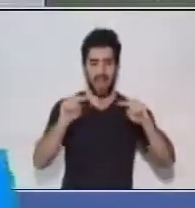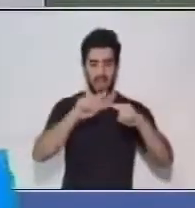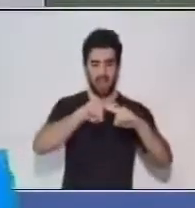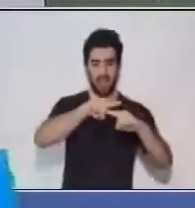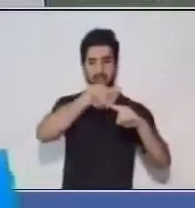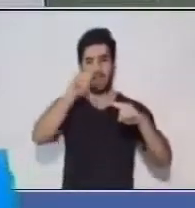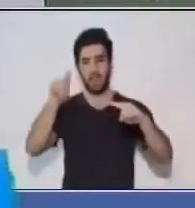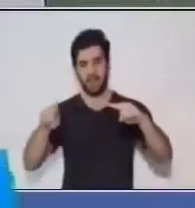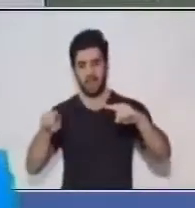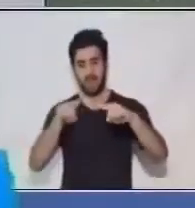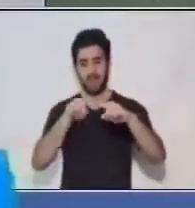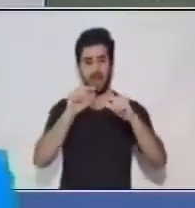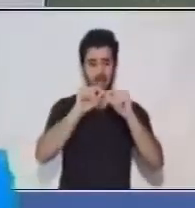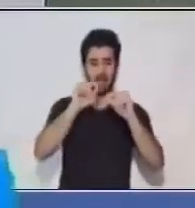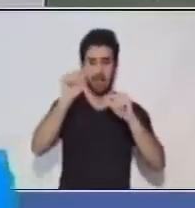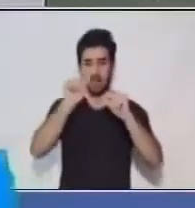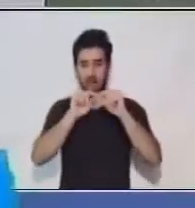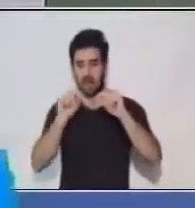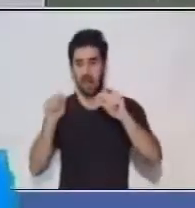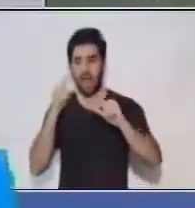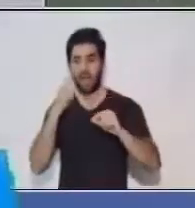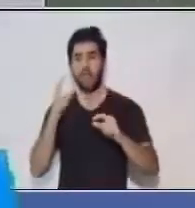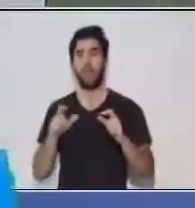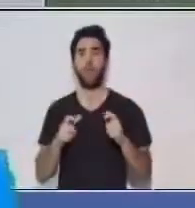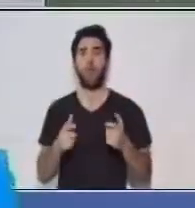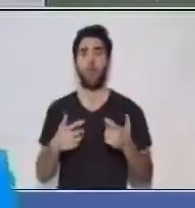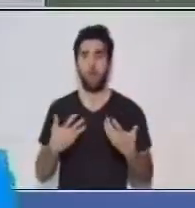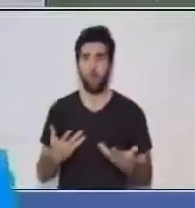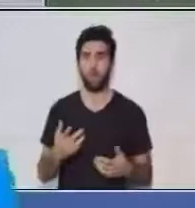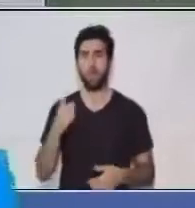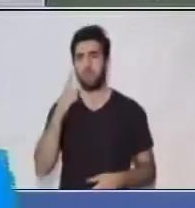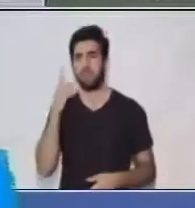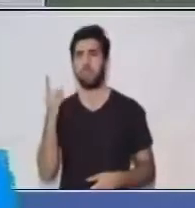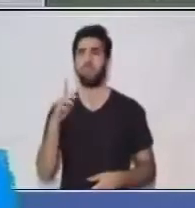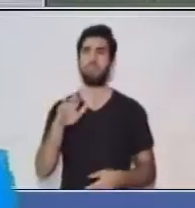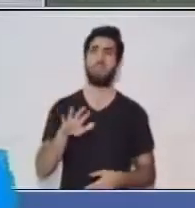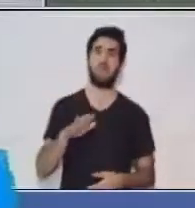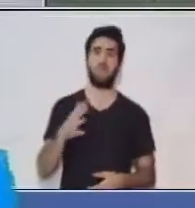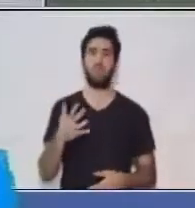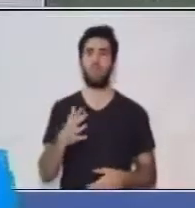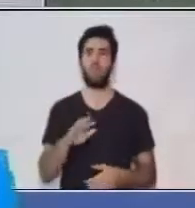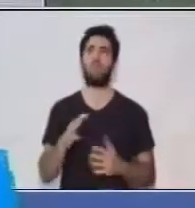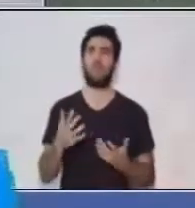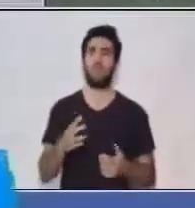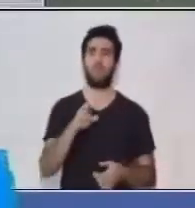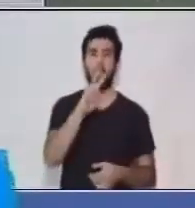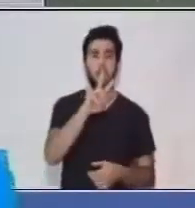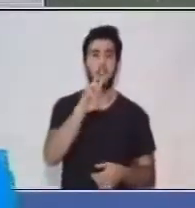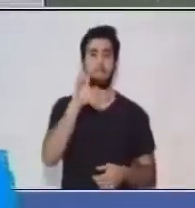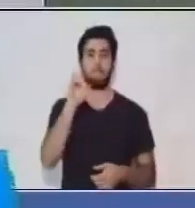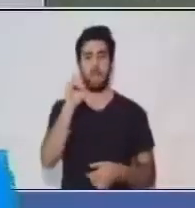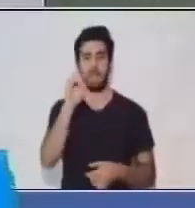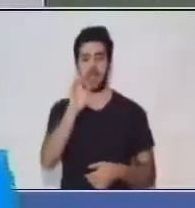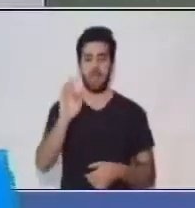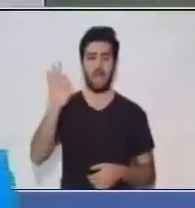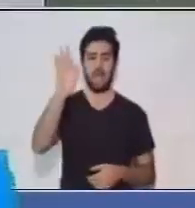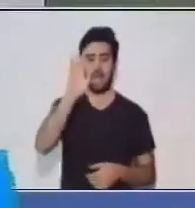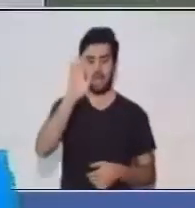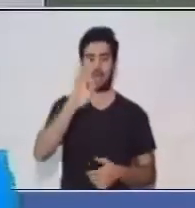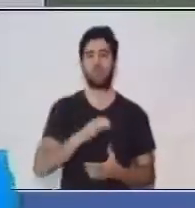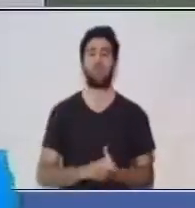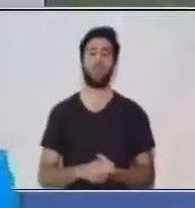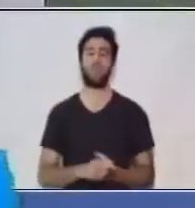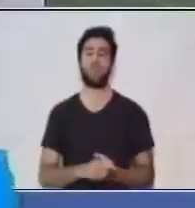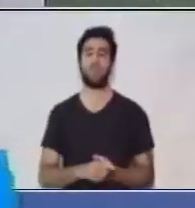resultante, y en esta ocasión yo obtuve que son aproximadamente 20 grados. Veamos de que